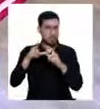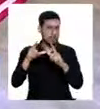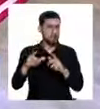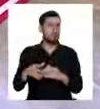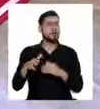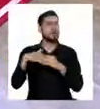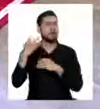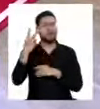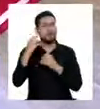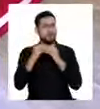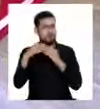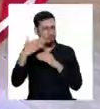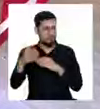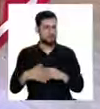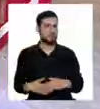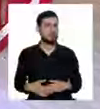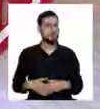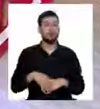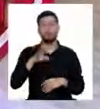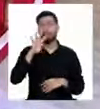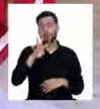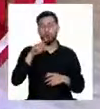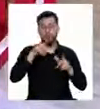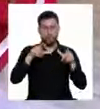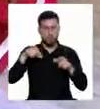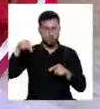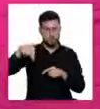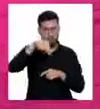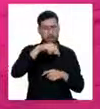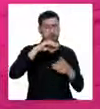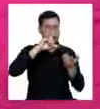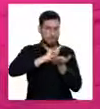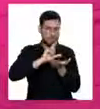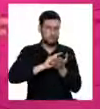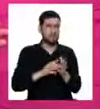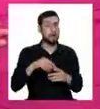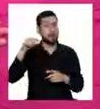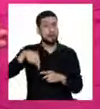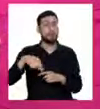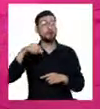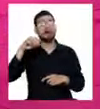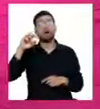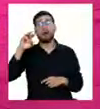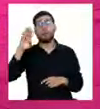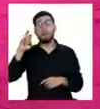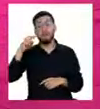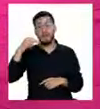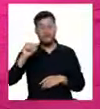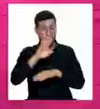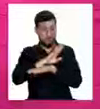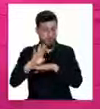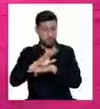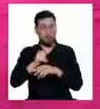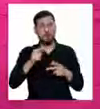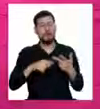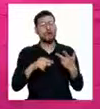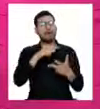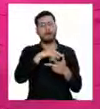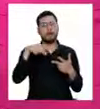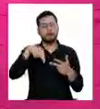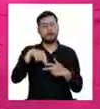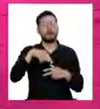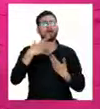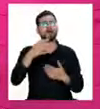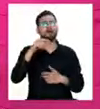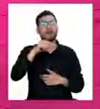licencia, y se le entrega en 2 días. En 4 puntos de la ciudad principalmente. Uno está en Orrego, en Breña, y los otros 3 están en los MAC.